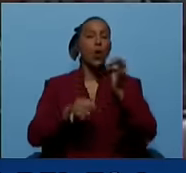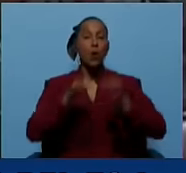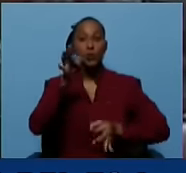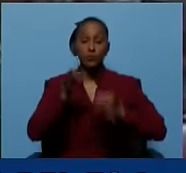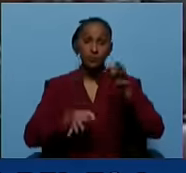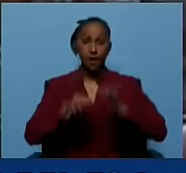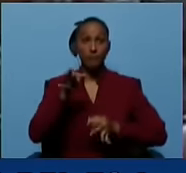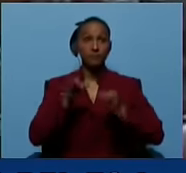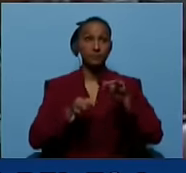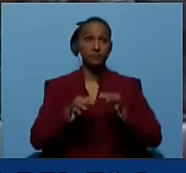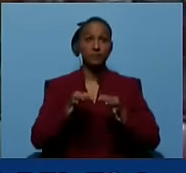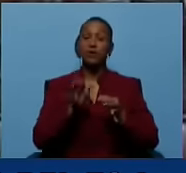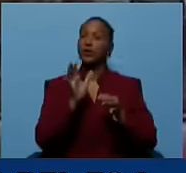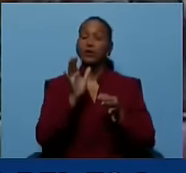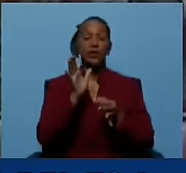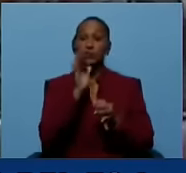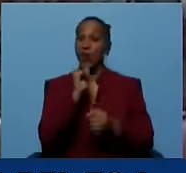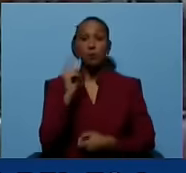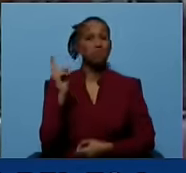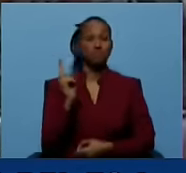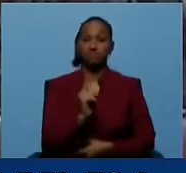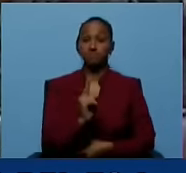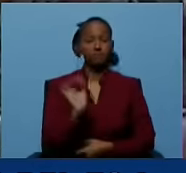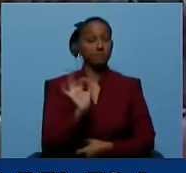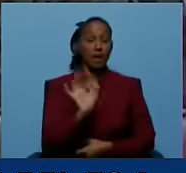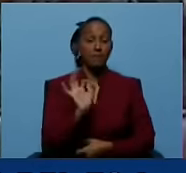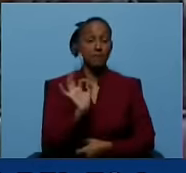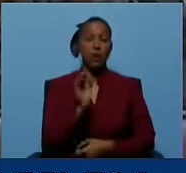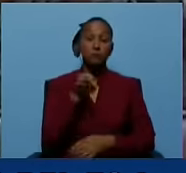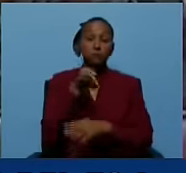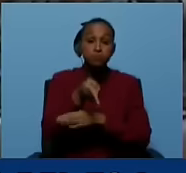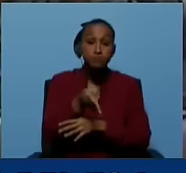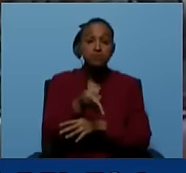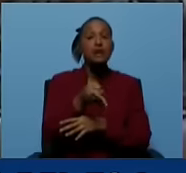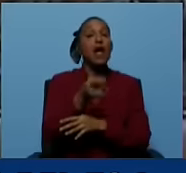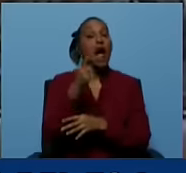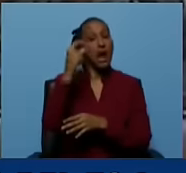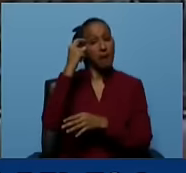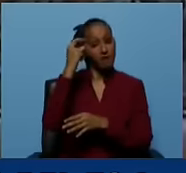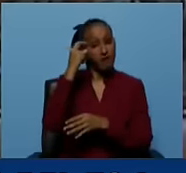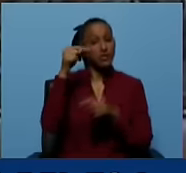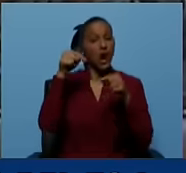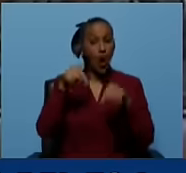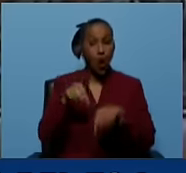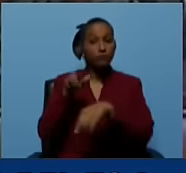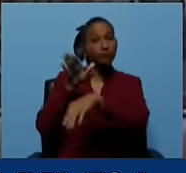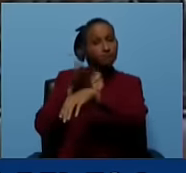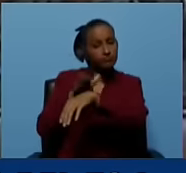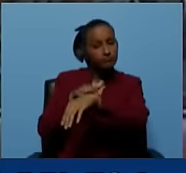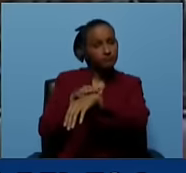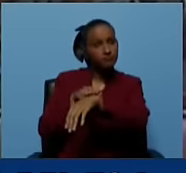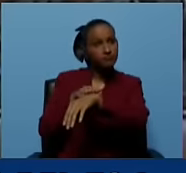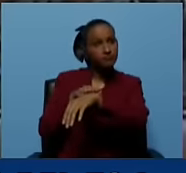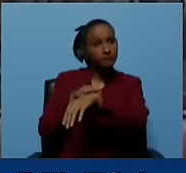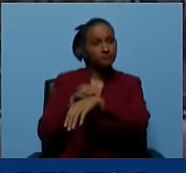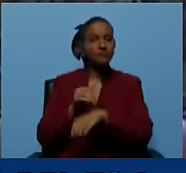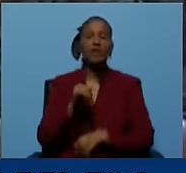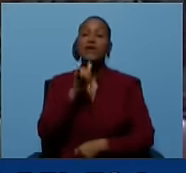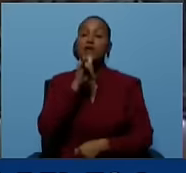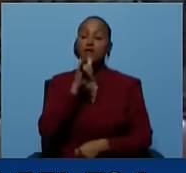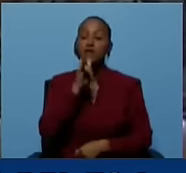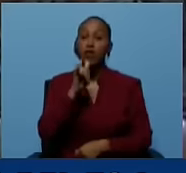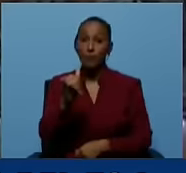no ha asistido a la citación que se le